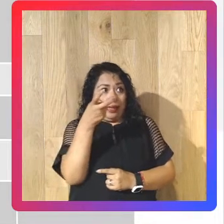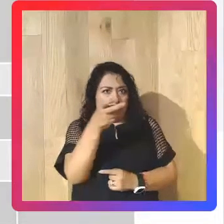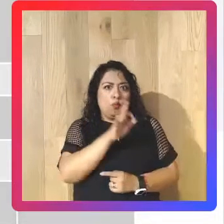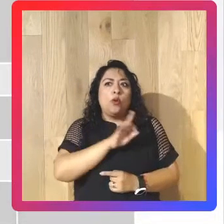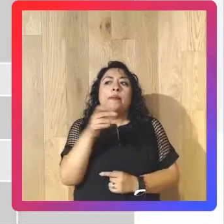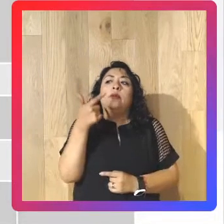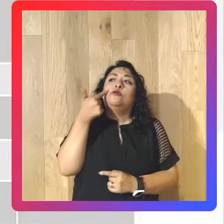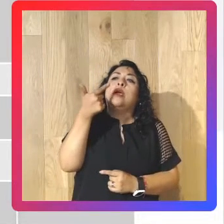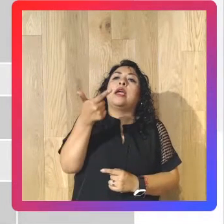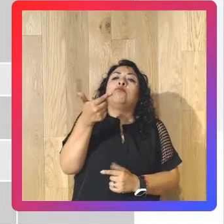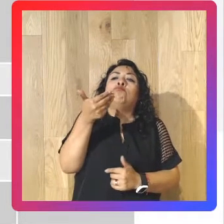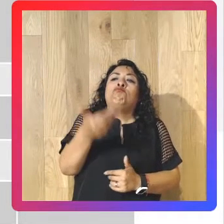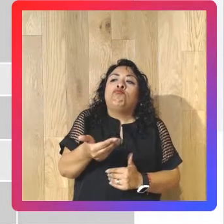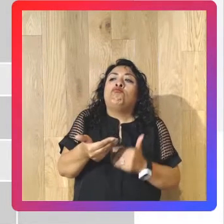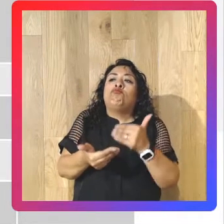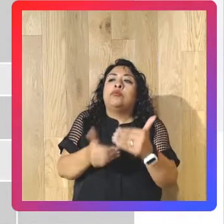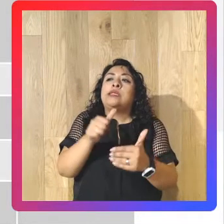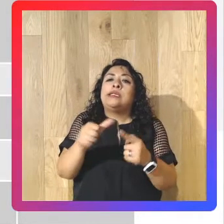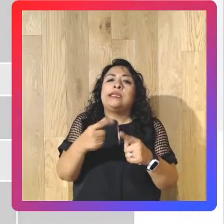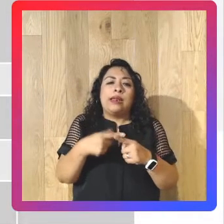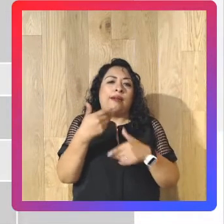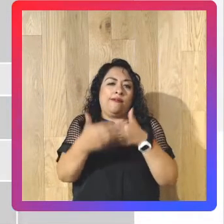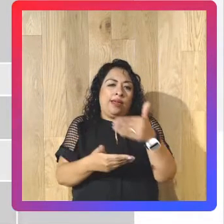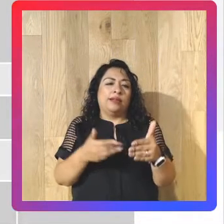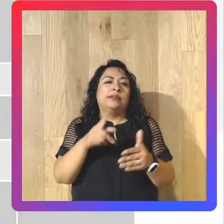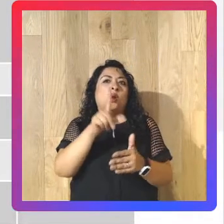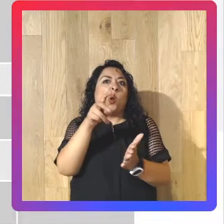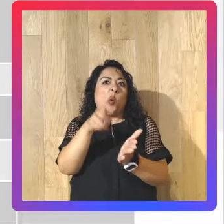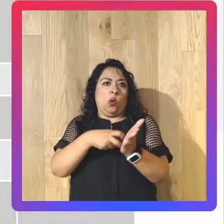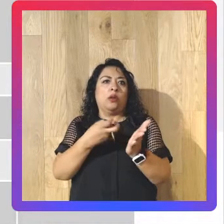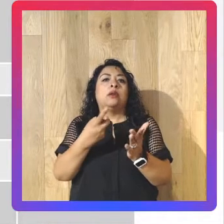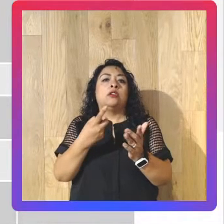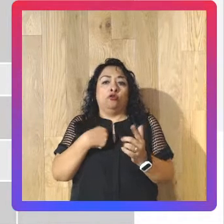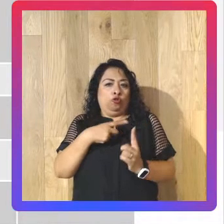podemos dar seguimiento más puntual a los avances y corregir los rumbos.